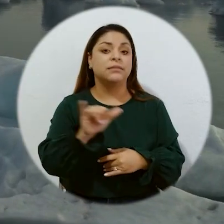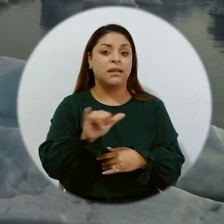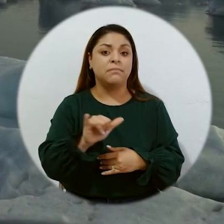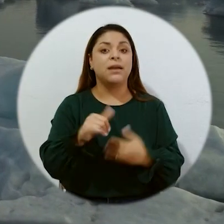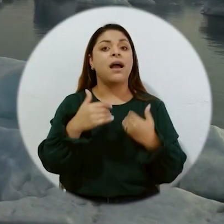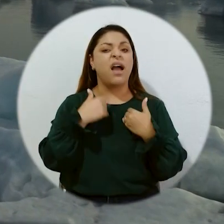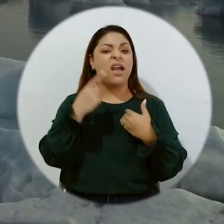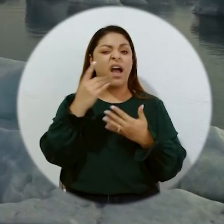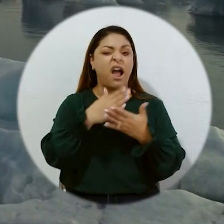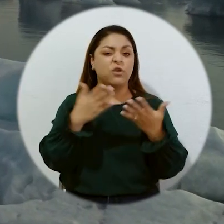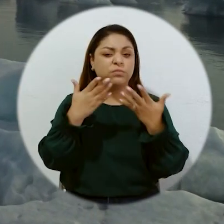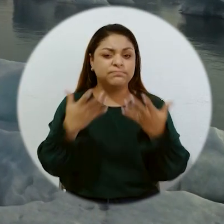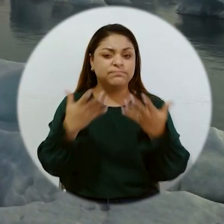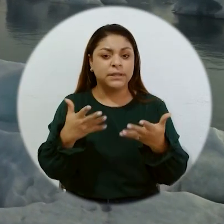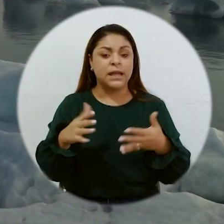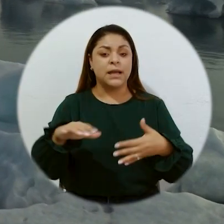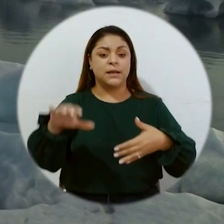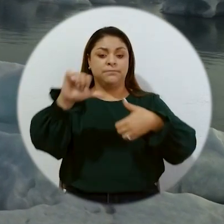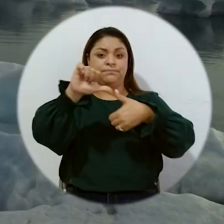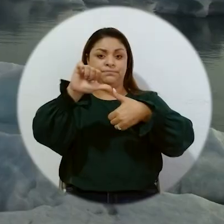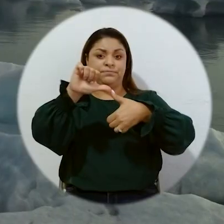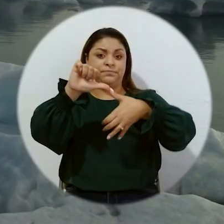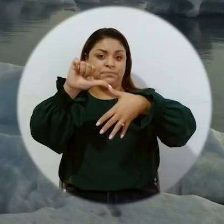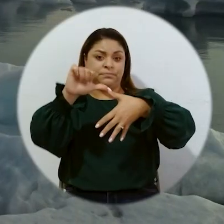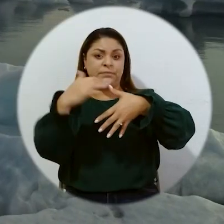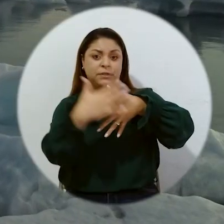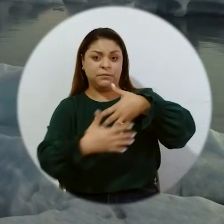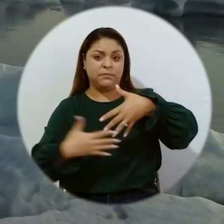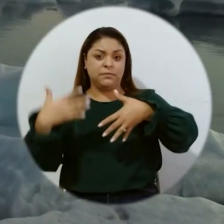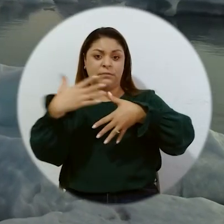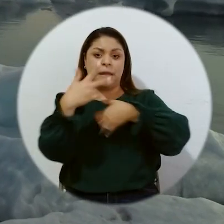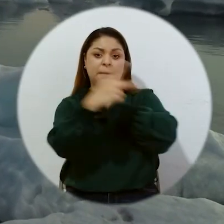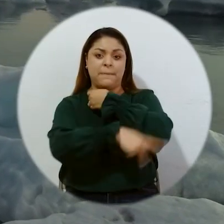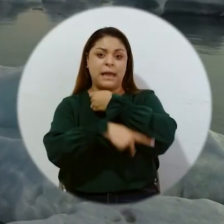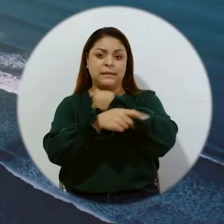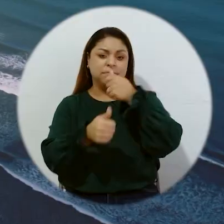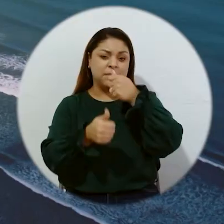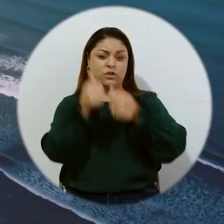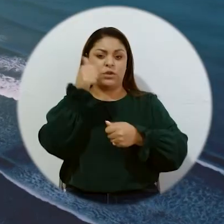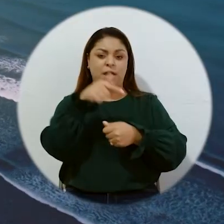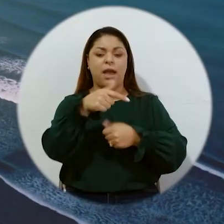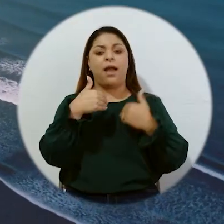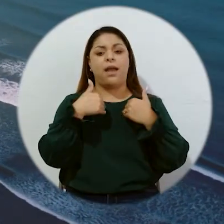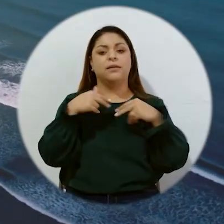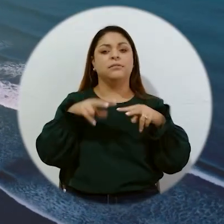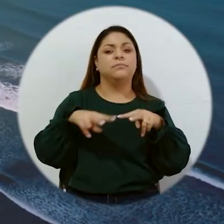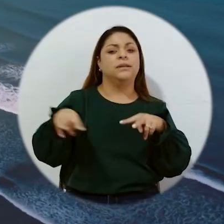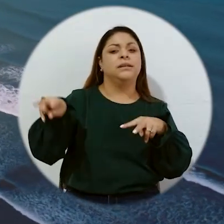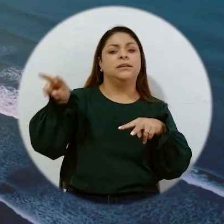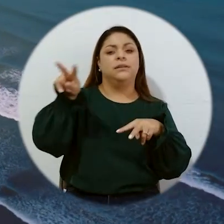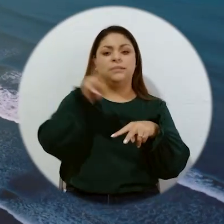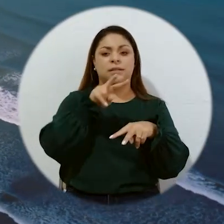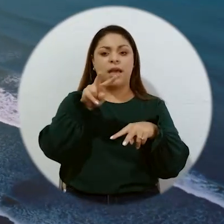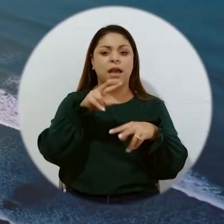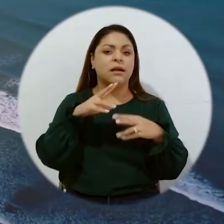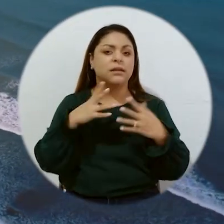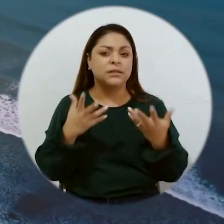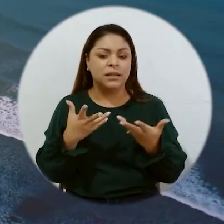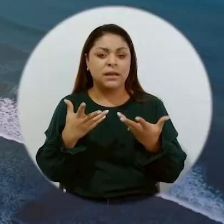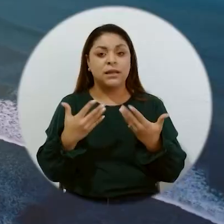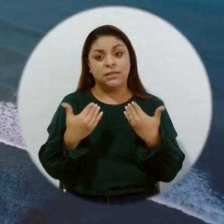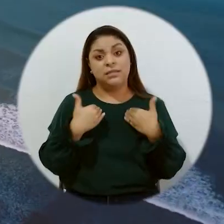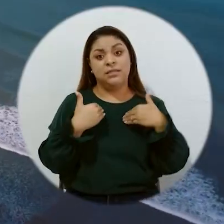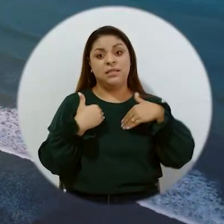Adicionalmente a eso, tenemos una característica y es que la gran mayoría de estos países mesoamericanos tienen una gran ventaja